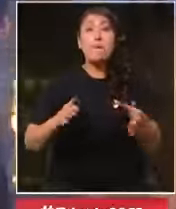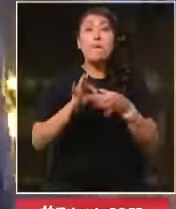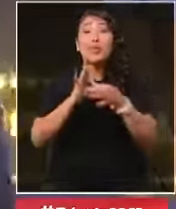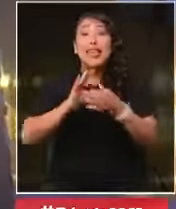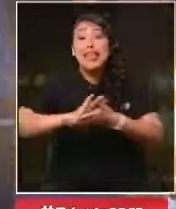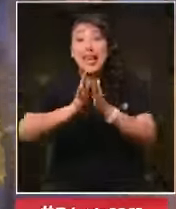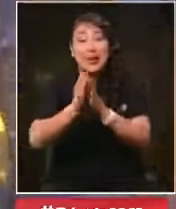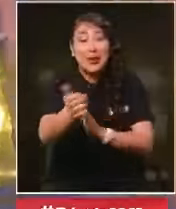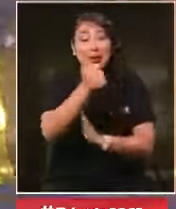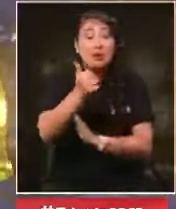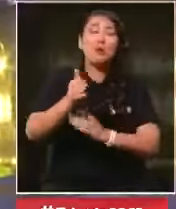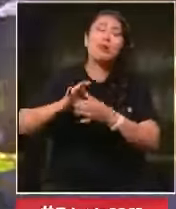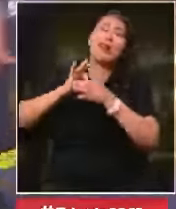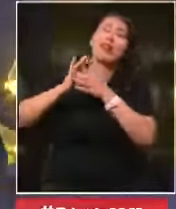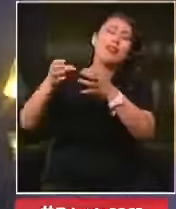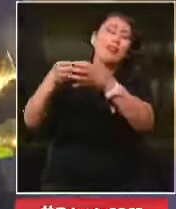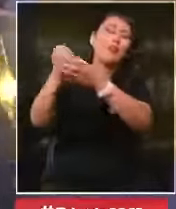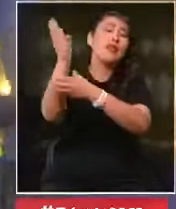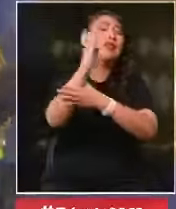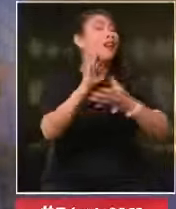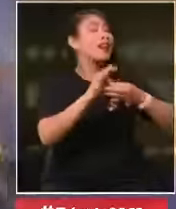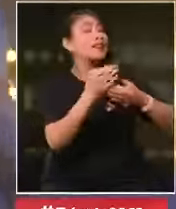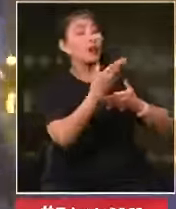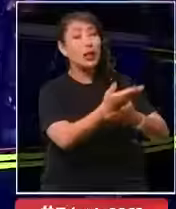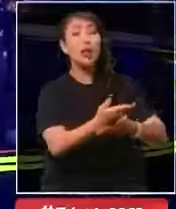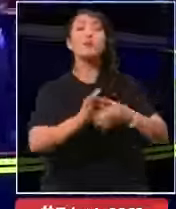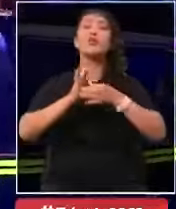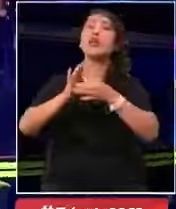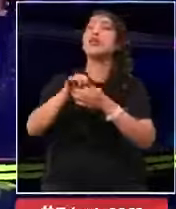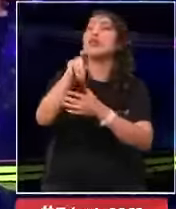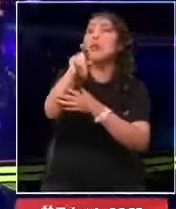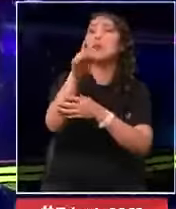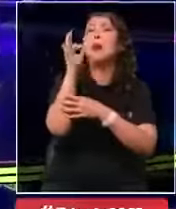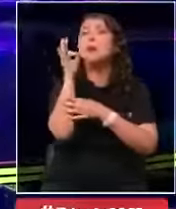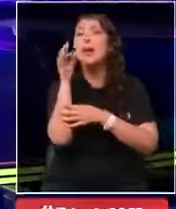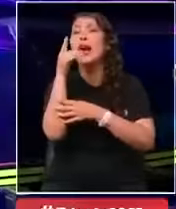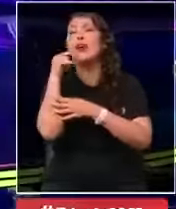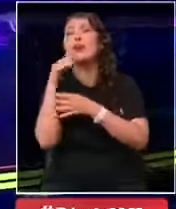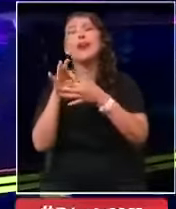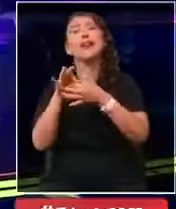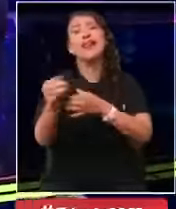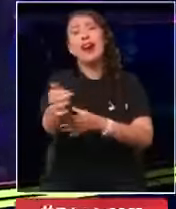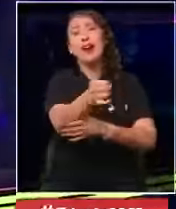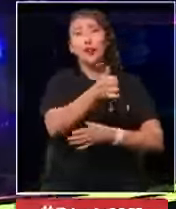Vamos a seguir aportando. Gracias. Gracias, Fran. Gracias, Brunito.